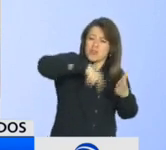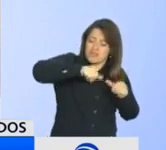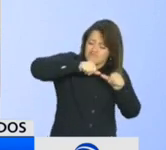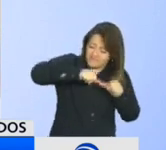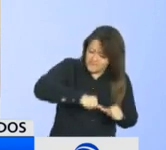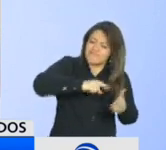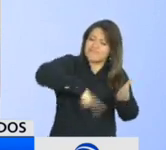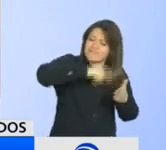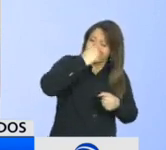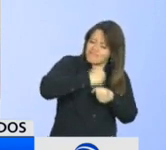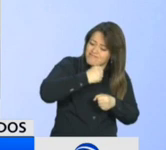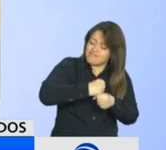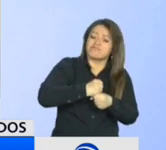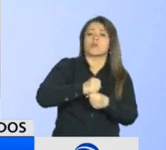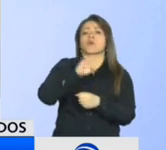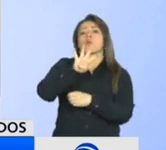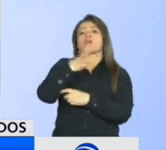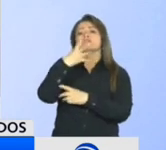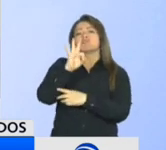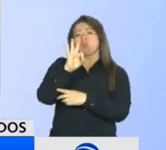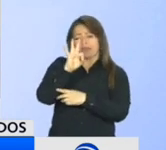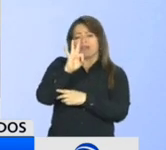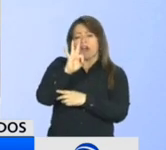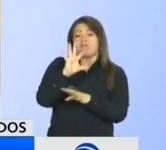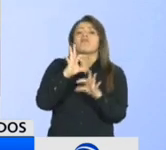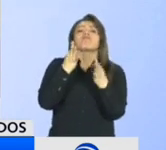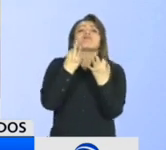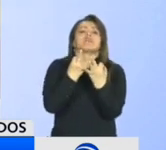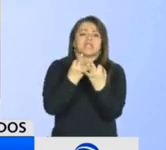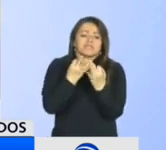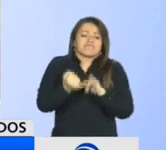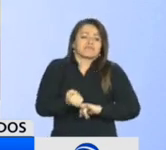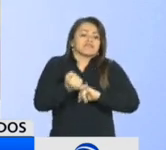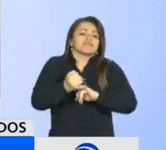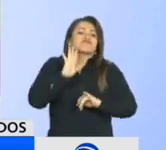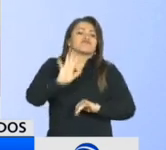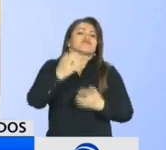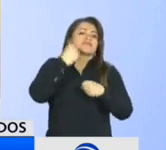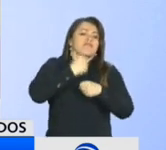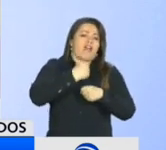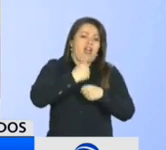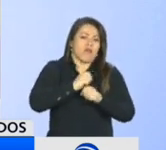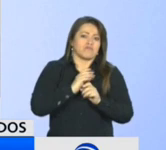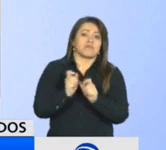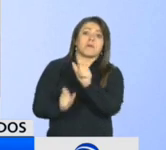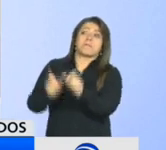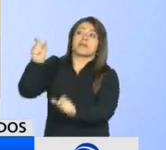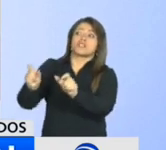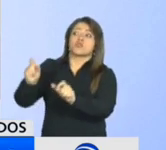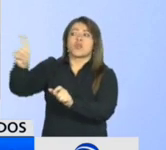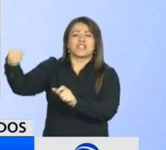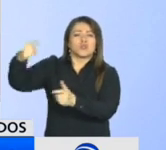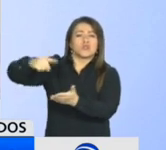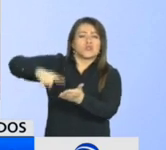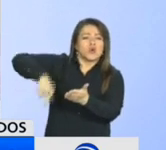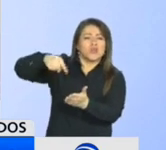450, o sea, hay 450 familias que dependen de esto, y entre el personal indirecto, que